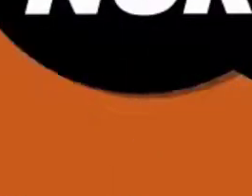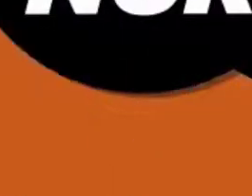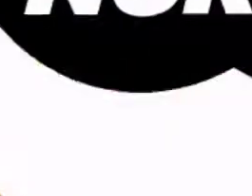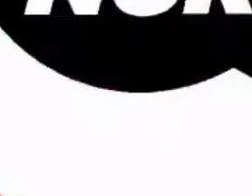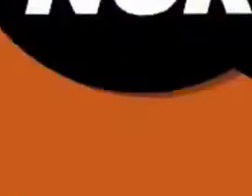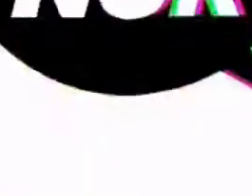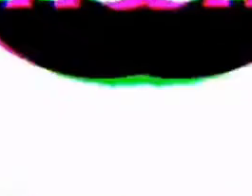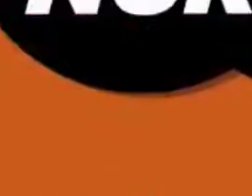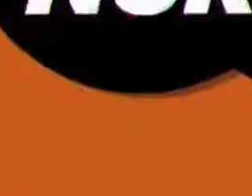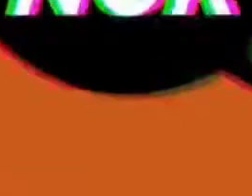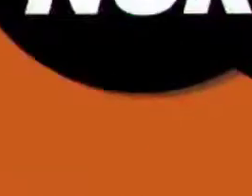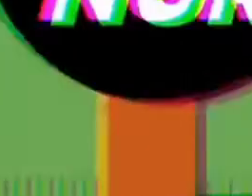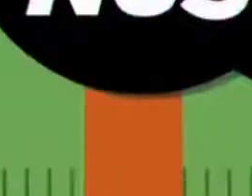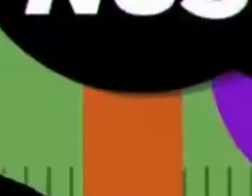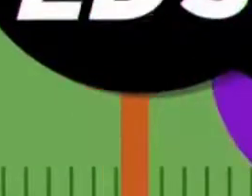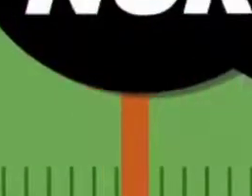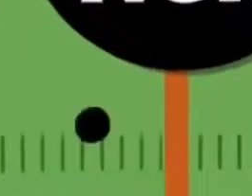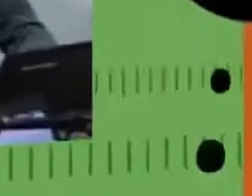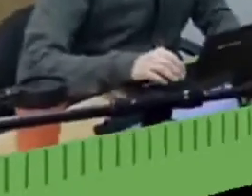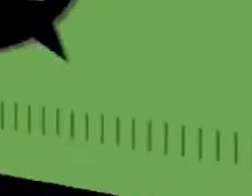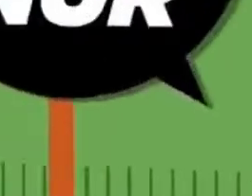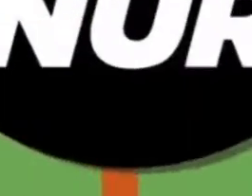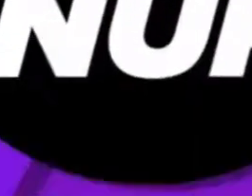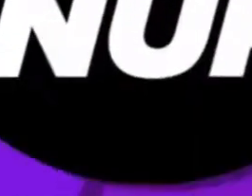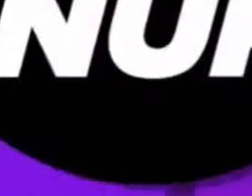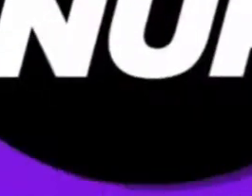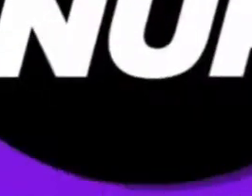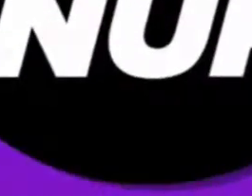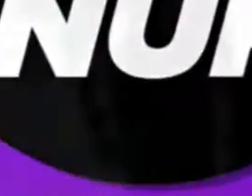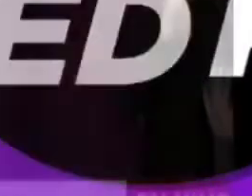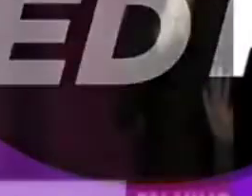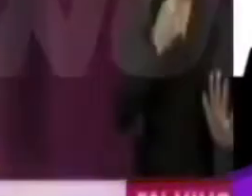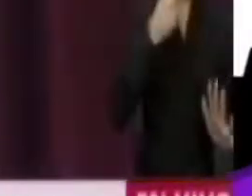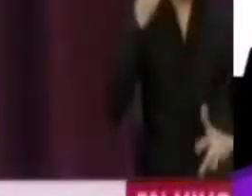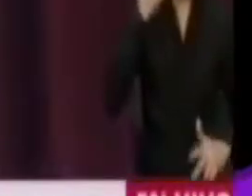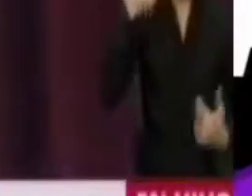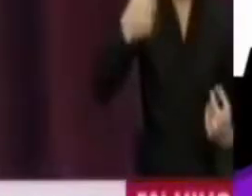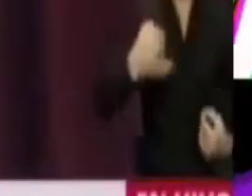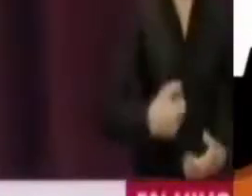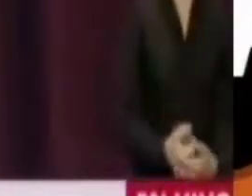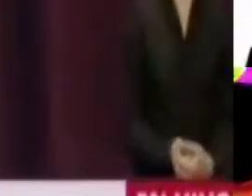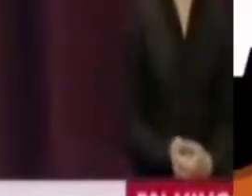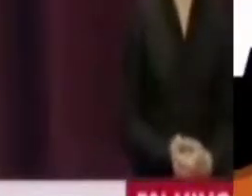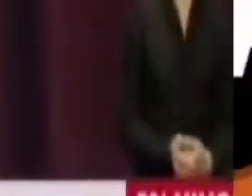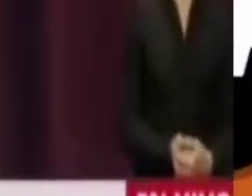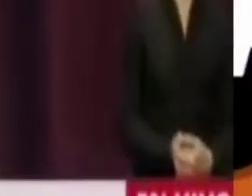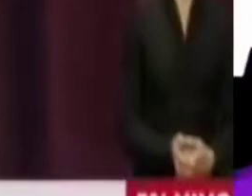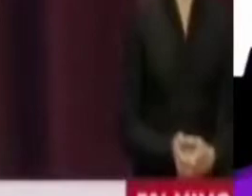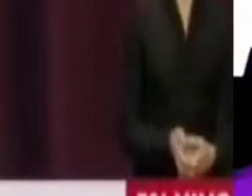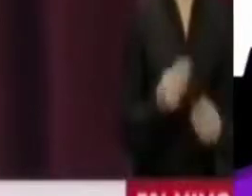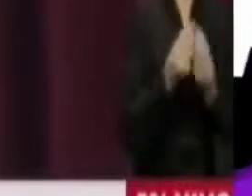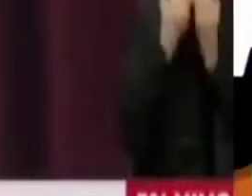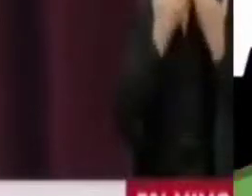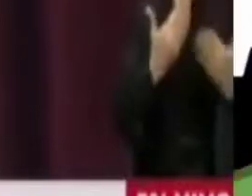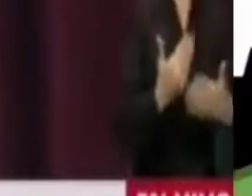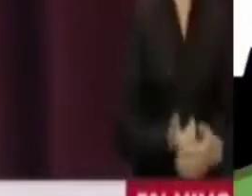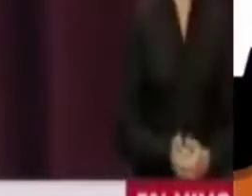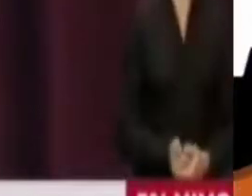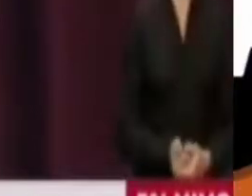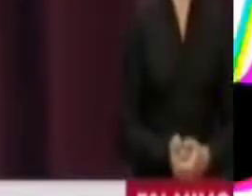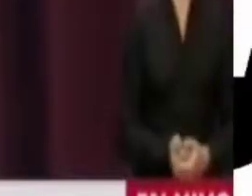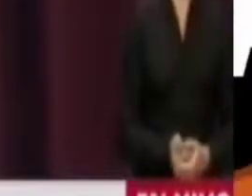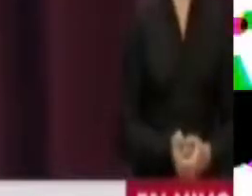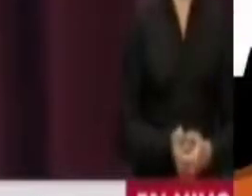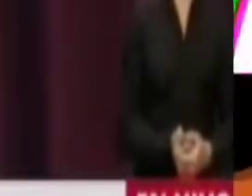¿no, Carlos? Sí, lo que se incorporó fue un instrumento en la lo que hace a la